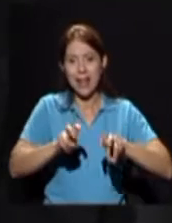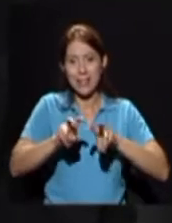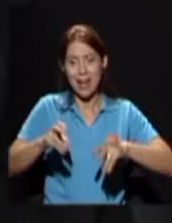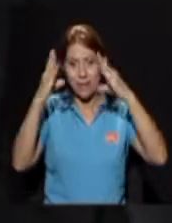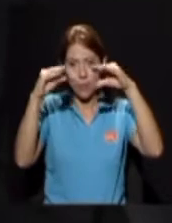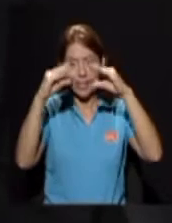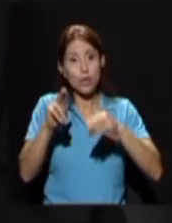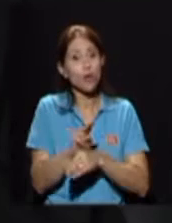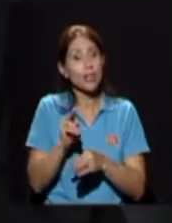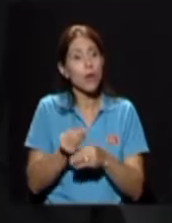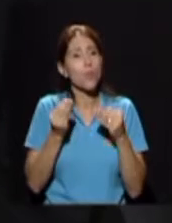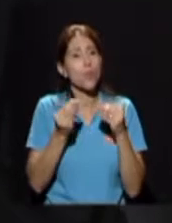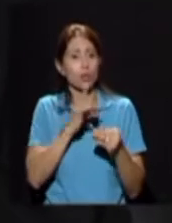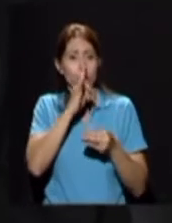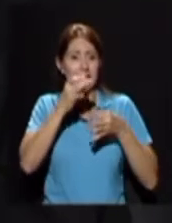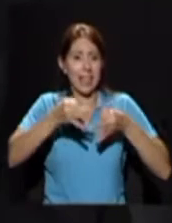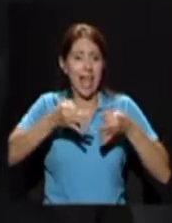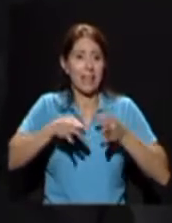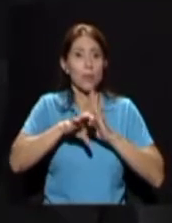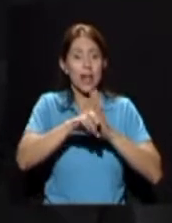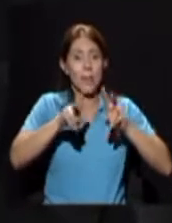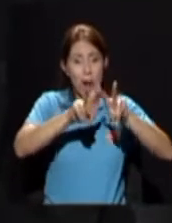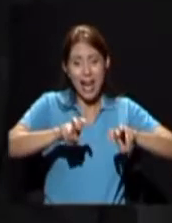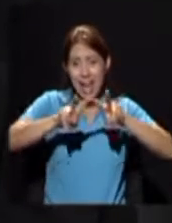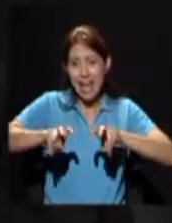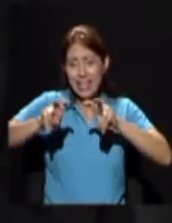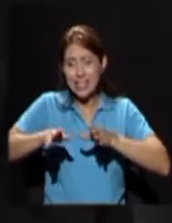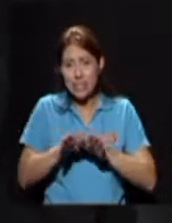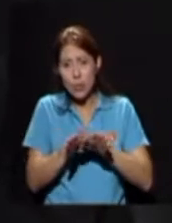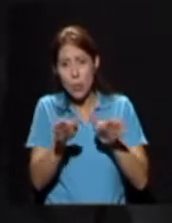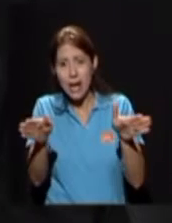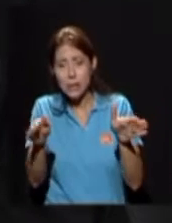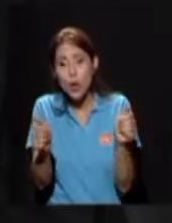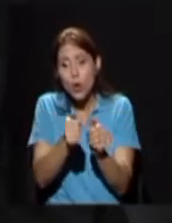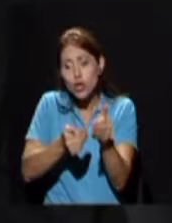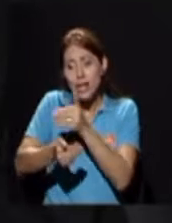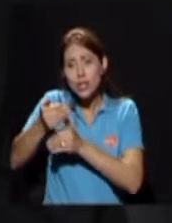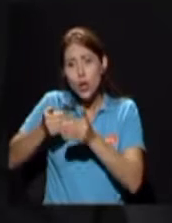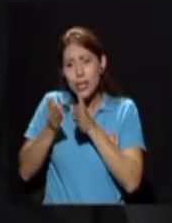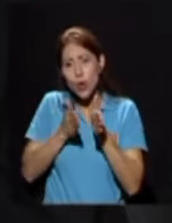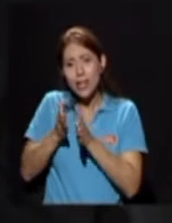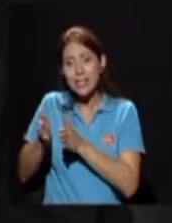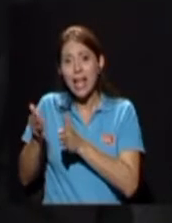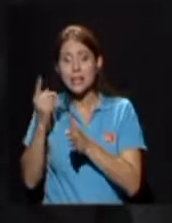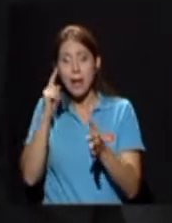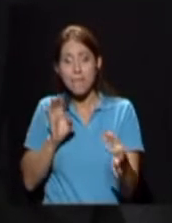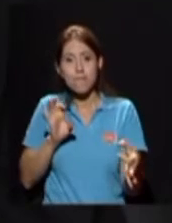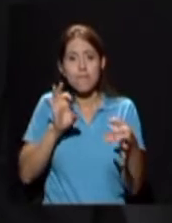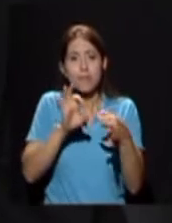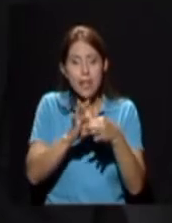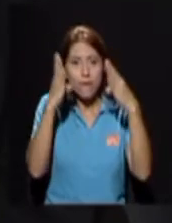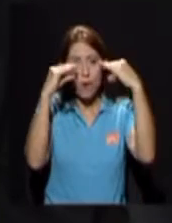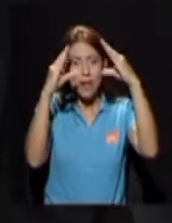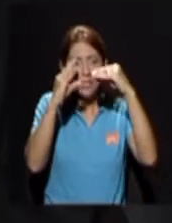muy sofisticadas, de análisis de conglomerados y regresiones logísticas aplicadas a información cuantitativa extraída desde